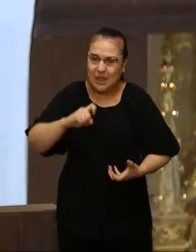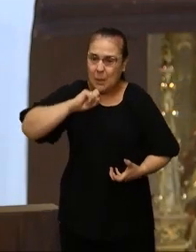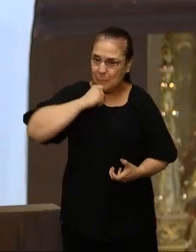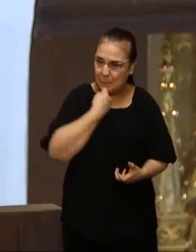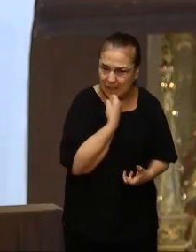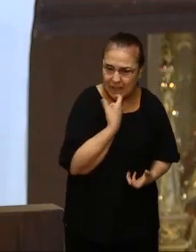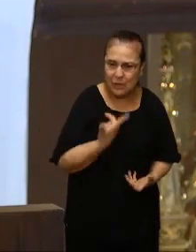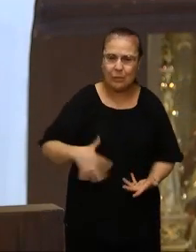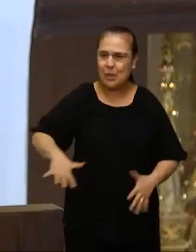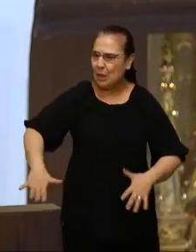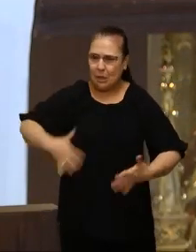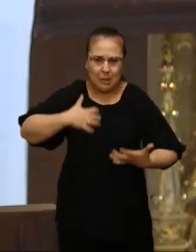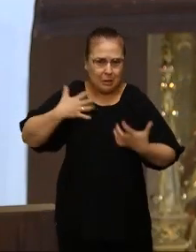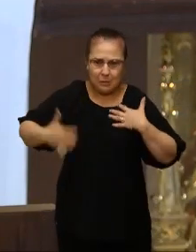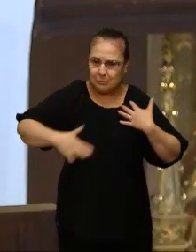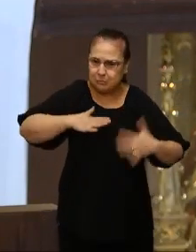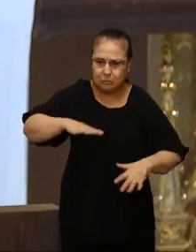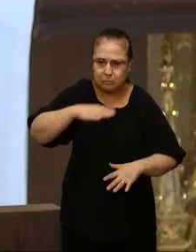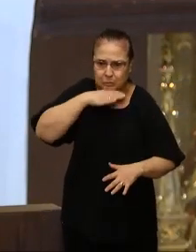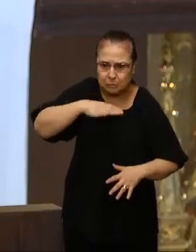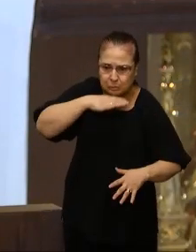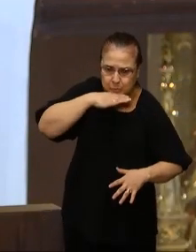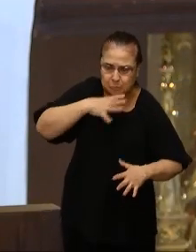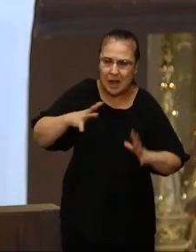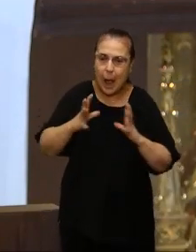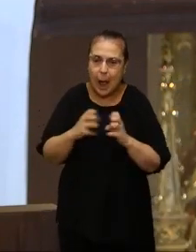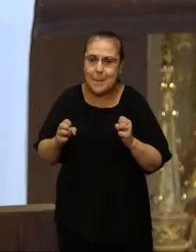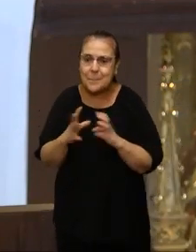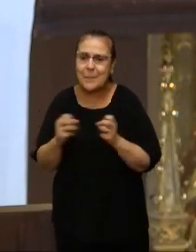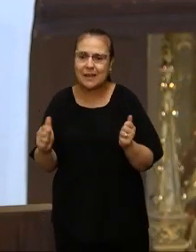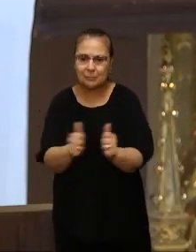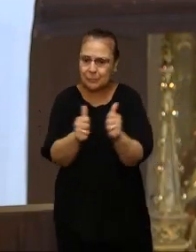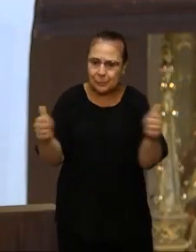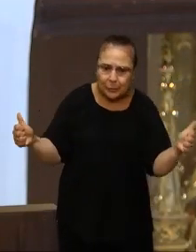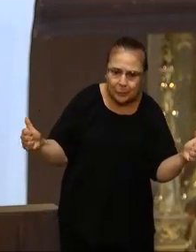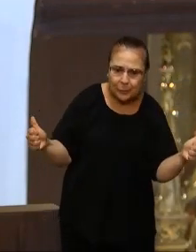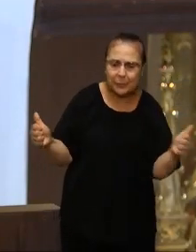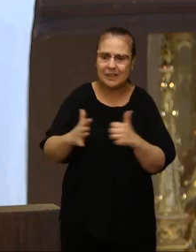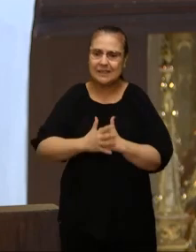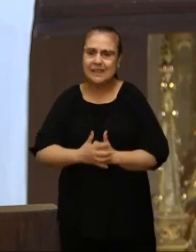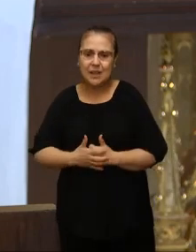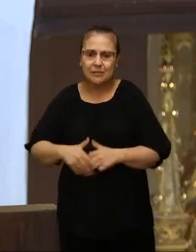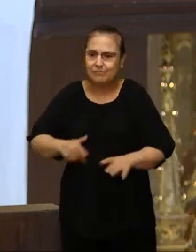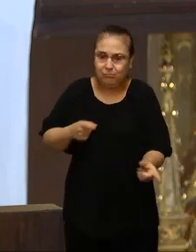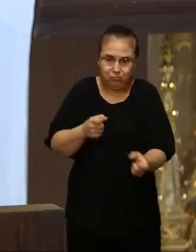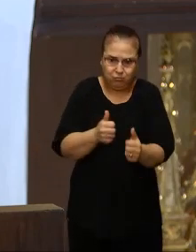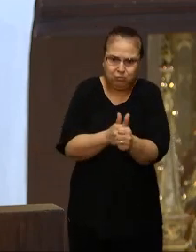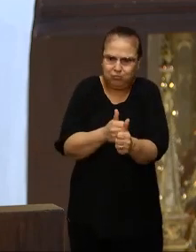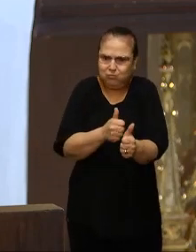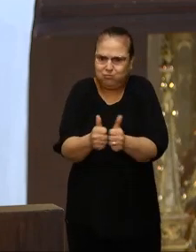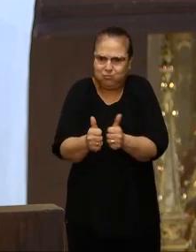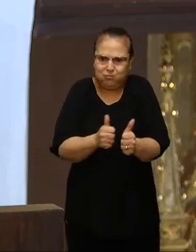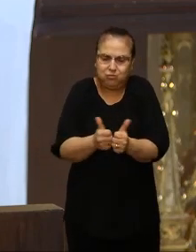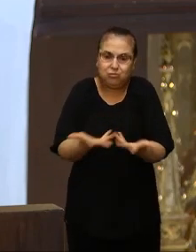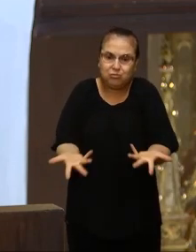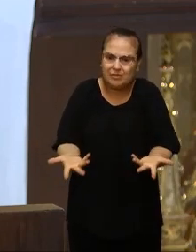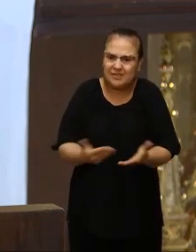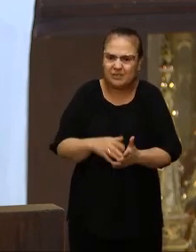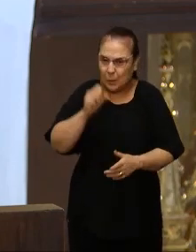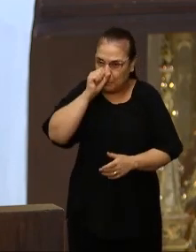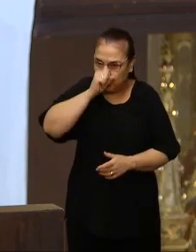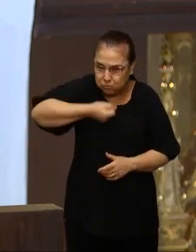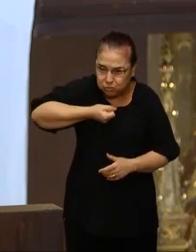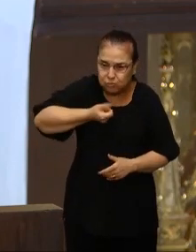envidia, cólera, ambiciones, divisiones, disensiones, rivalidades,